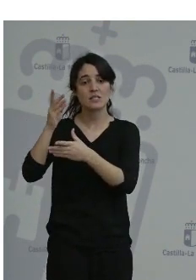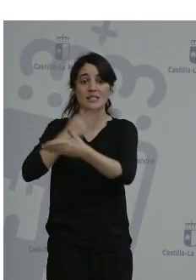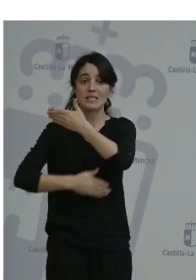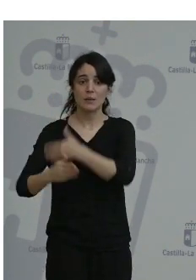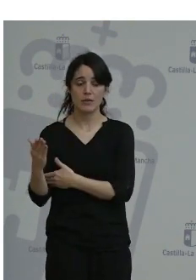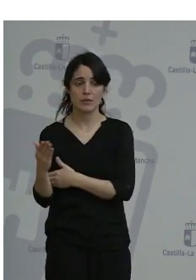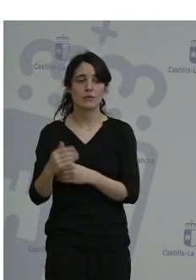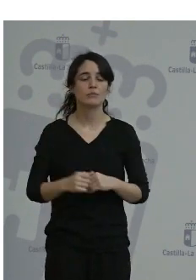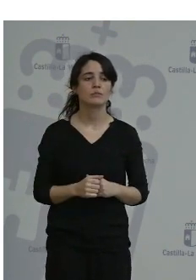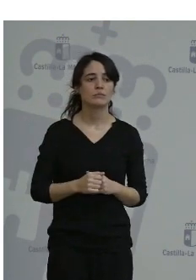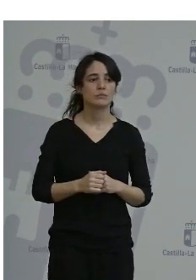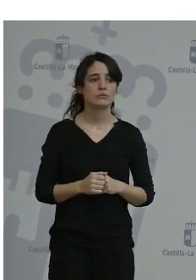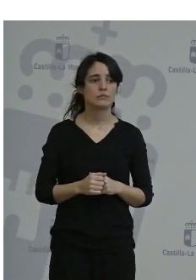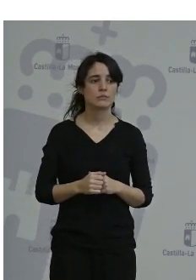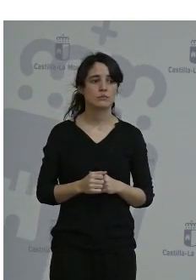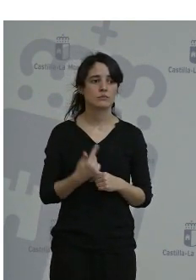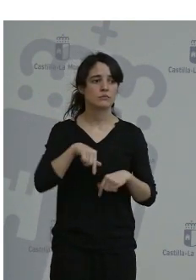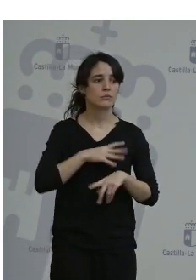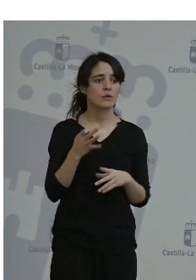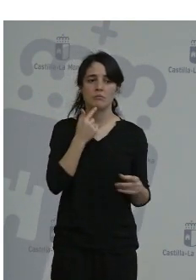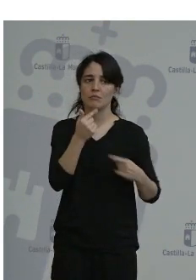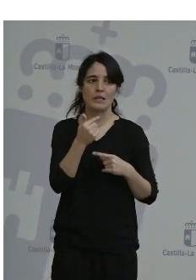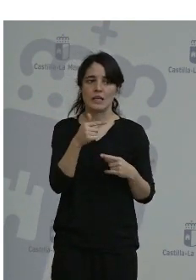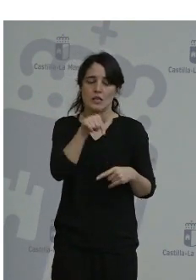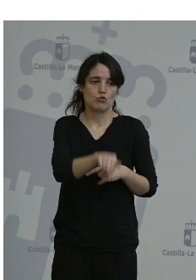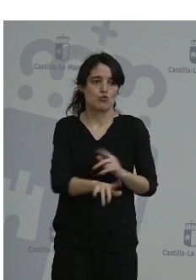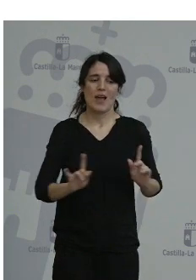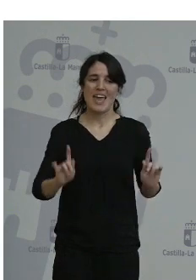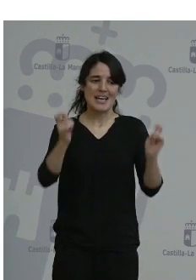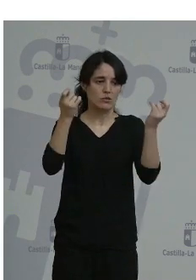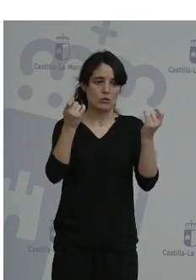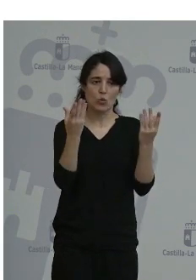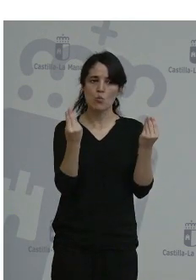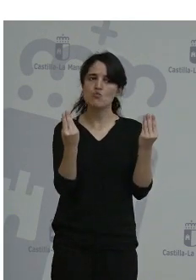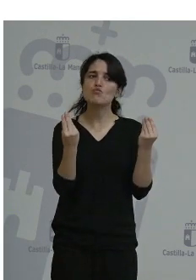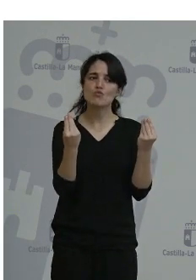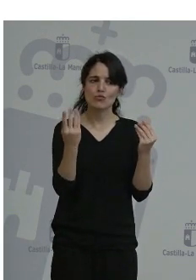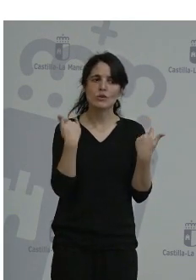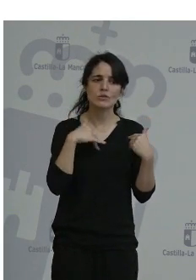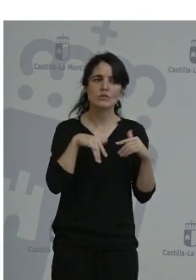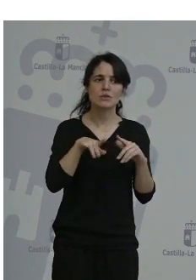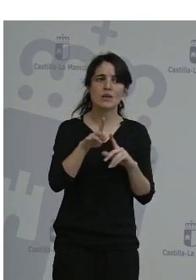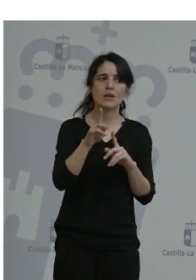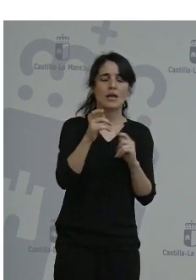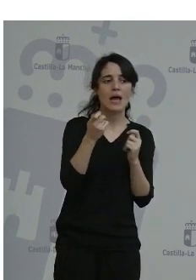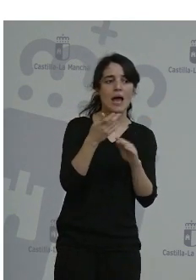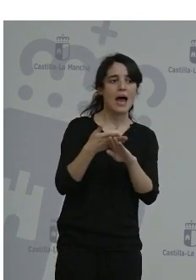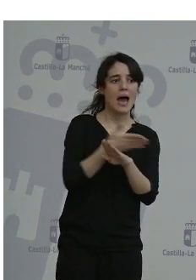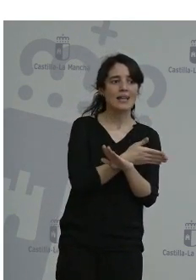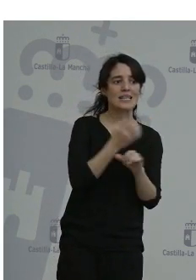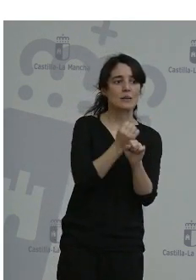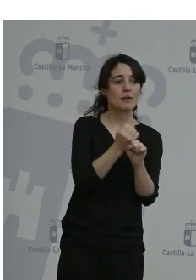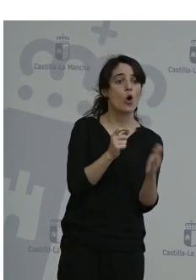Hemos de decir que están siendo y resultando exitosas, muchas de ellas no tenían el empleo